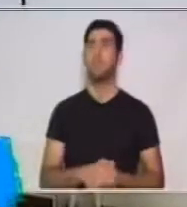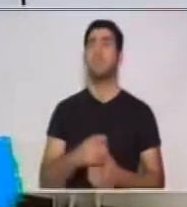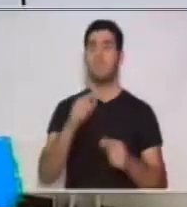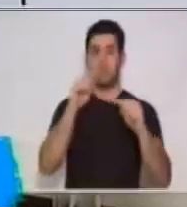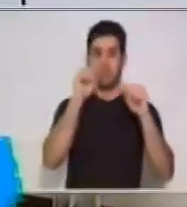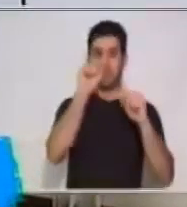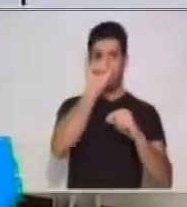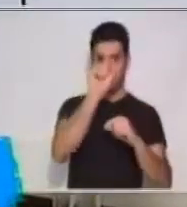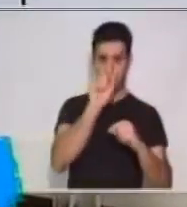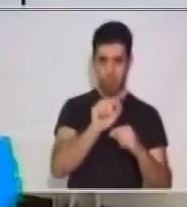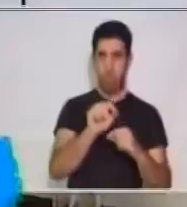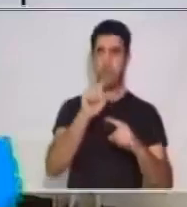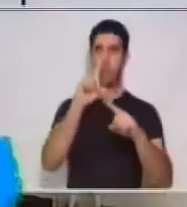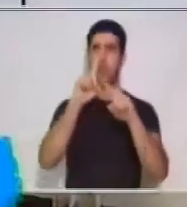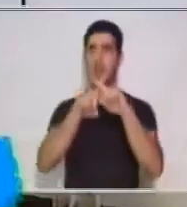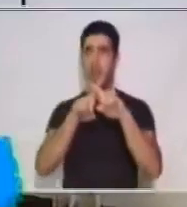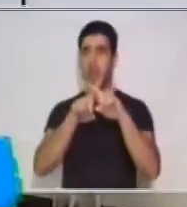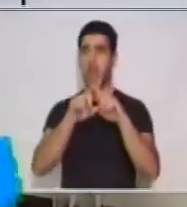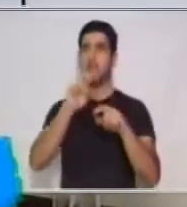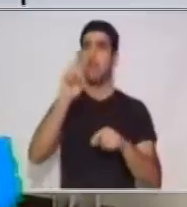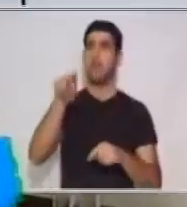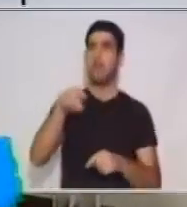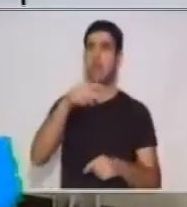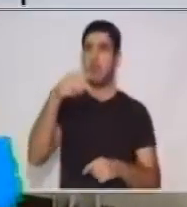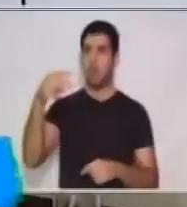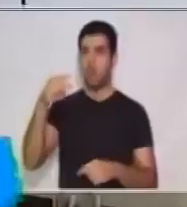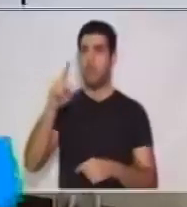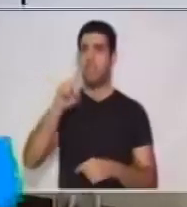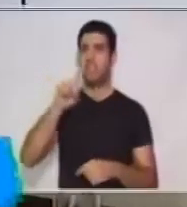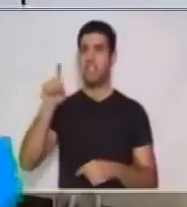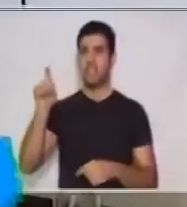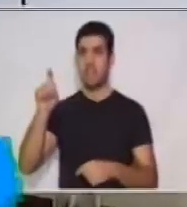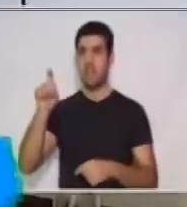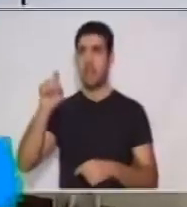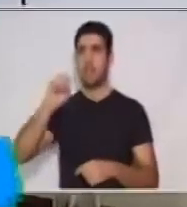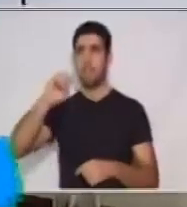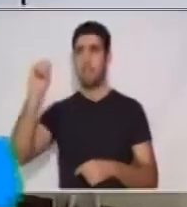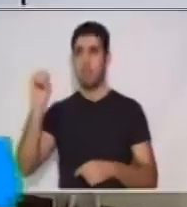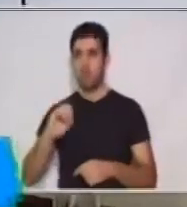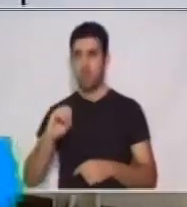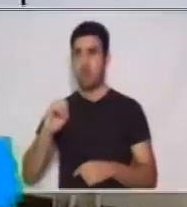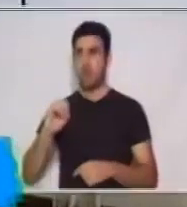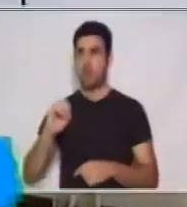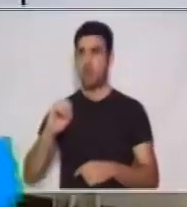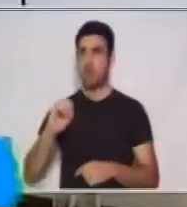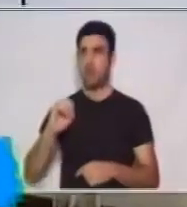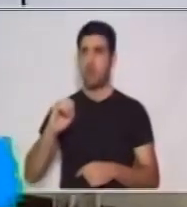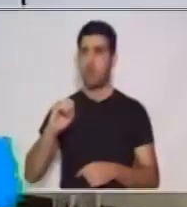dijimos que es a X como el 100%